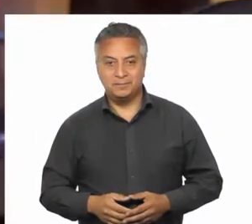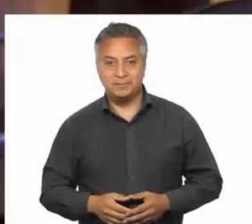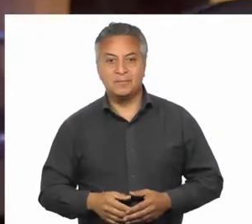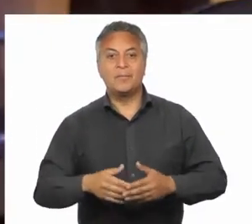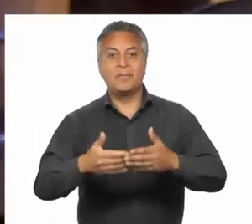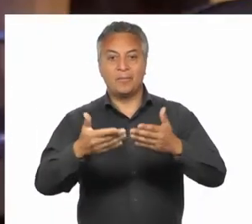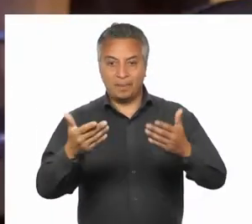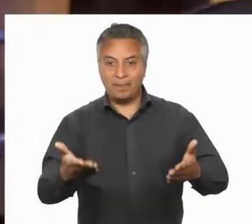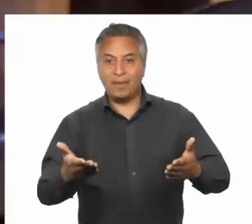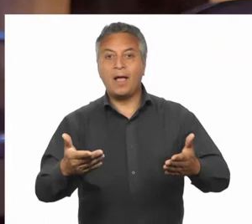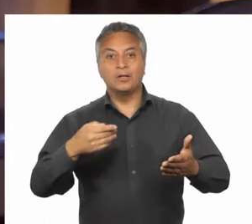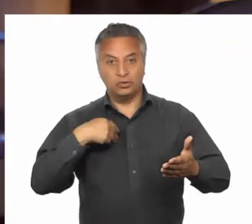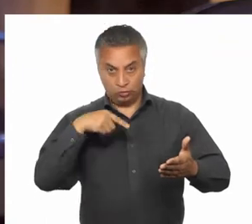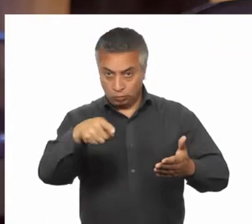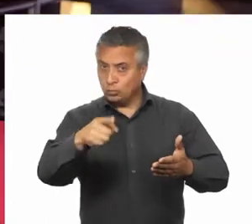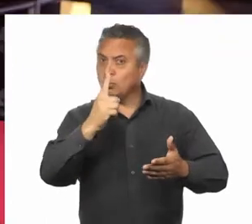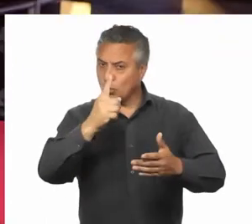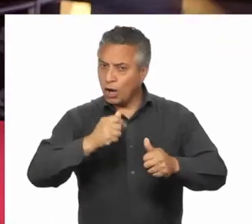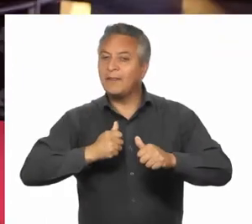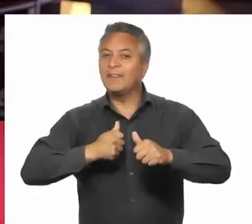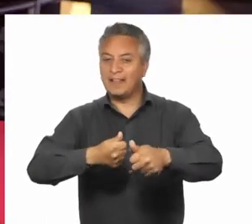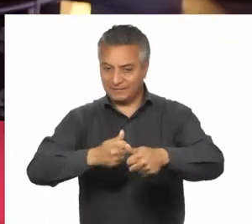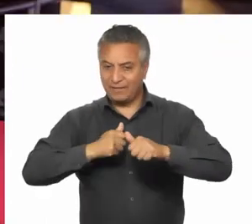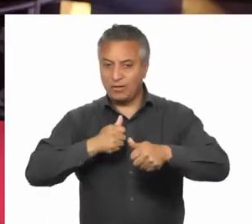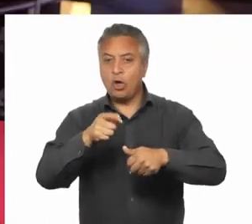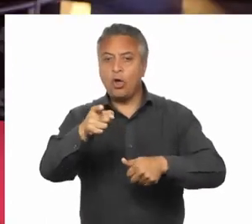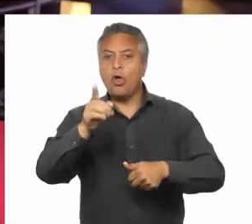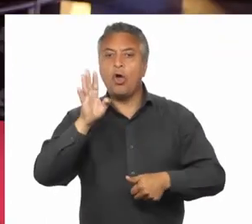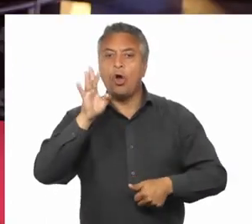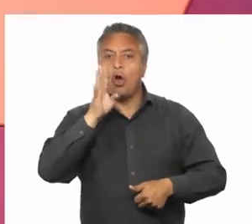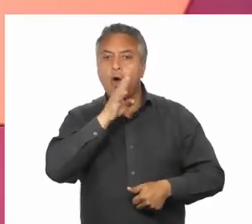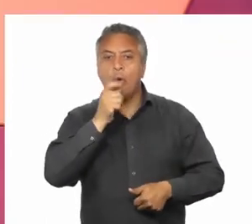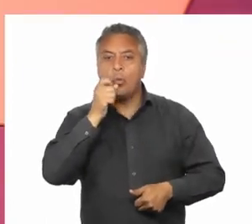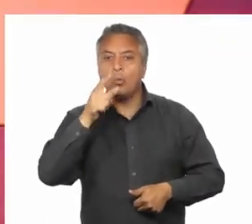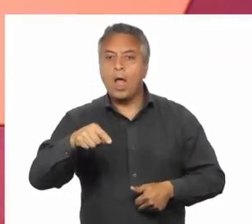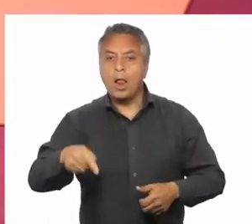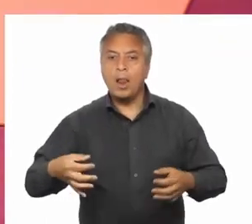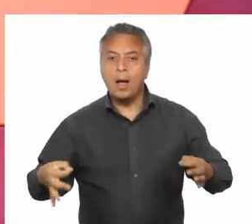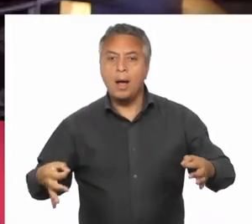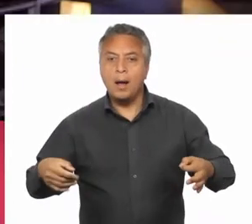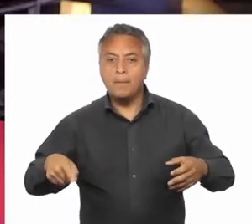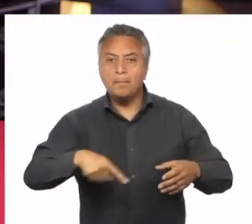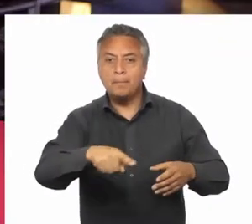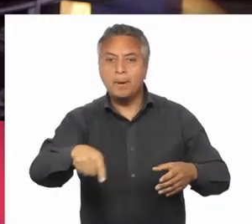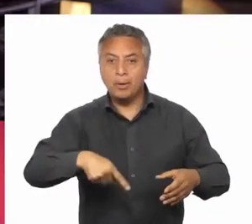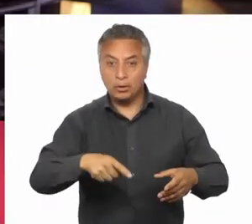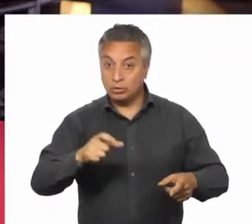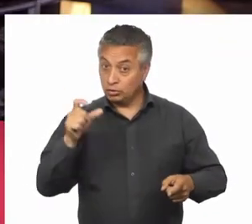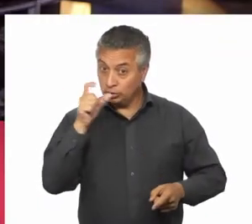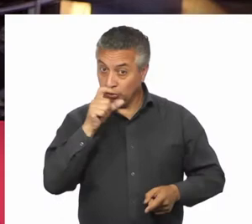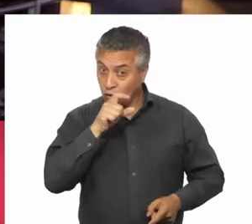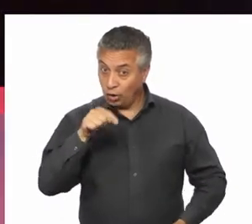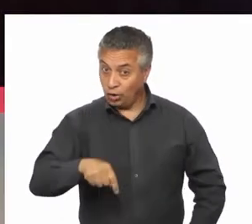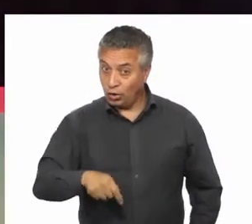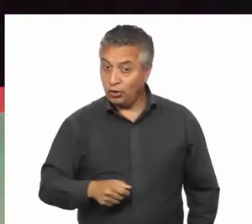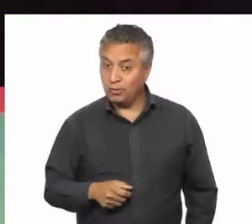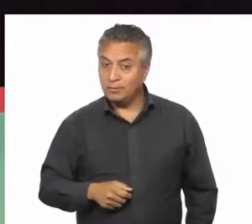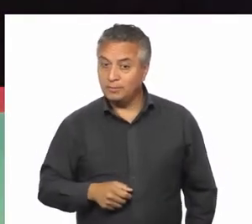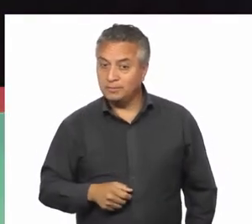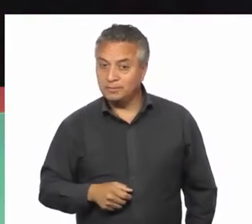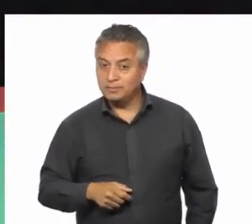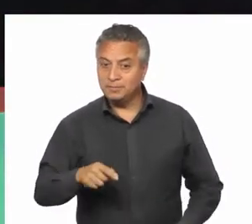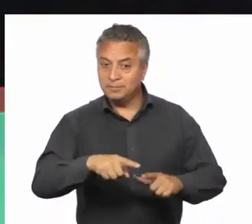Te tengo el siguiente desafío. ¿De qué color es esta lámina? ¿Rojo?